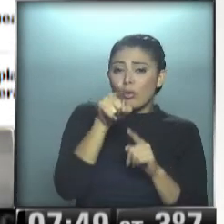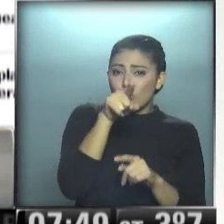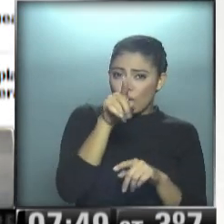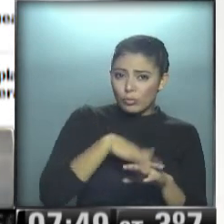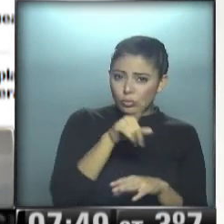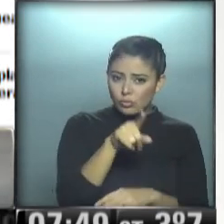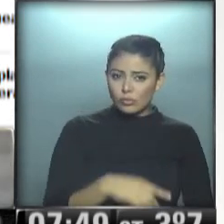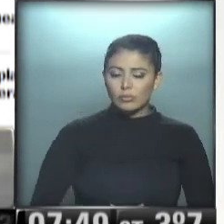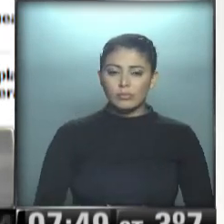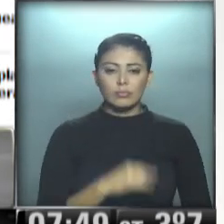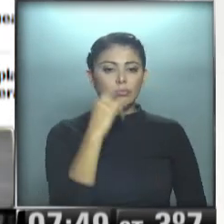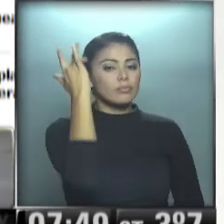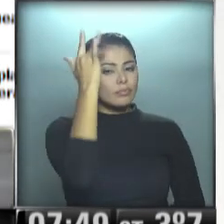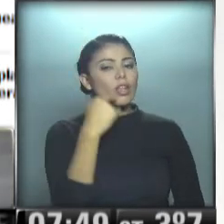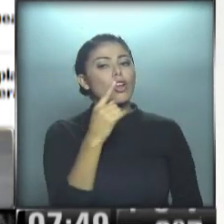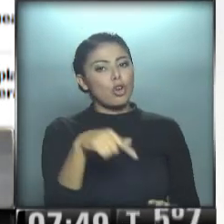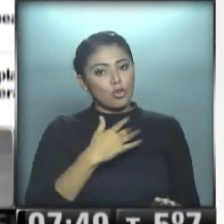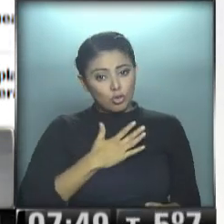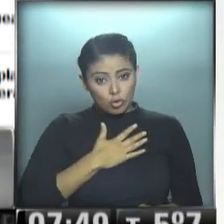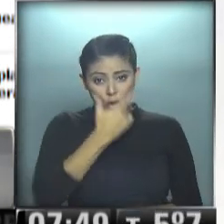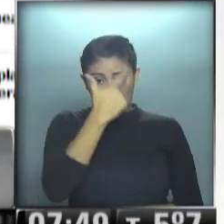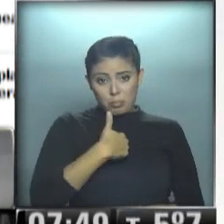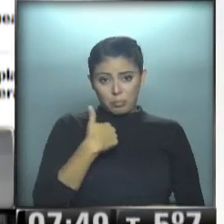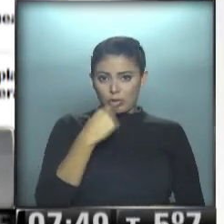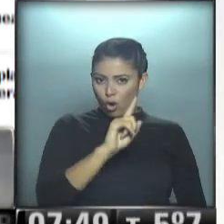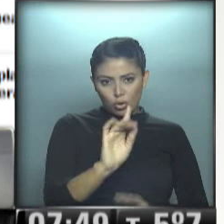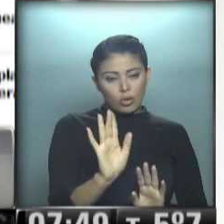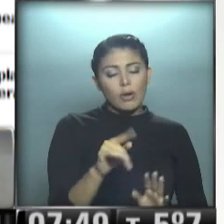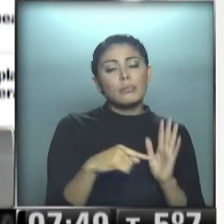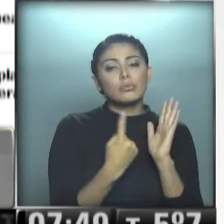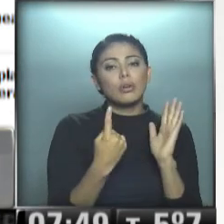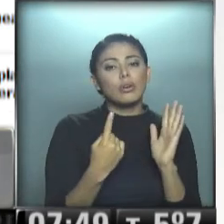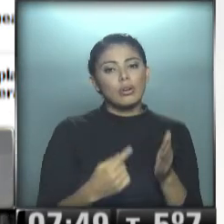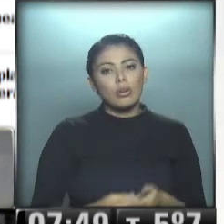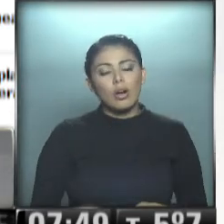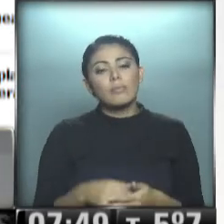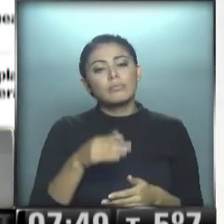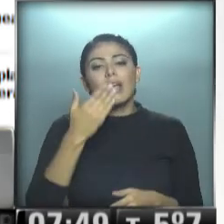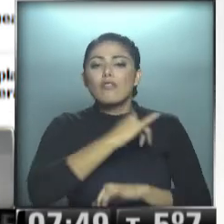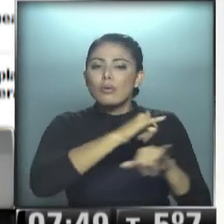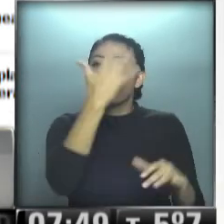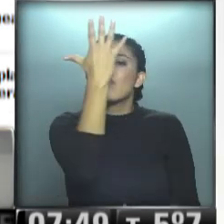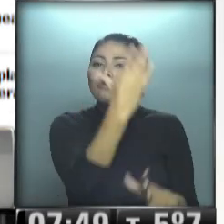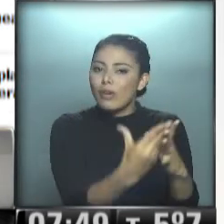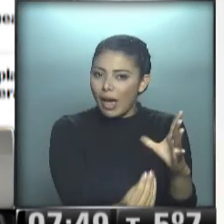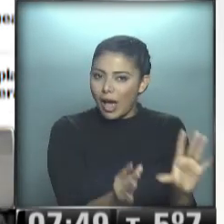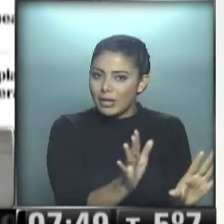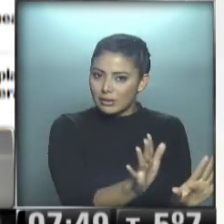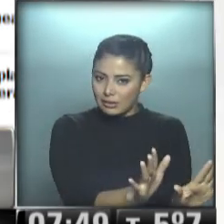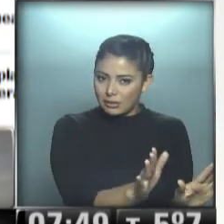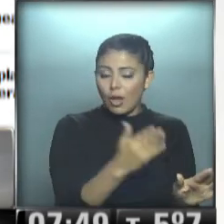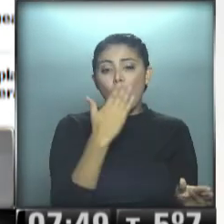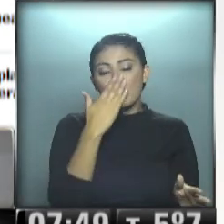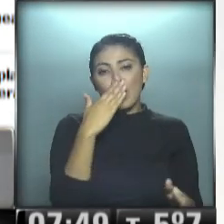suya? Y acabo, no, iniciativa mía en primera persona, no, pero hubo una mala información de base que quizá